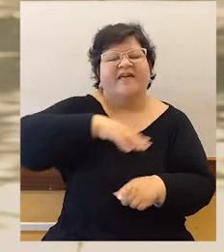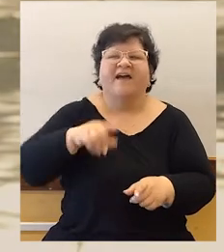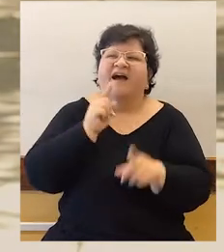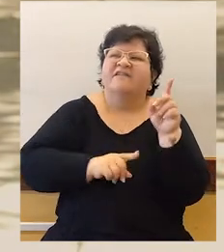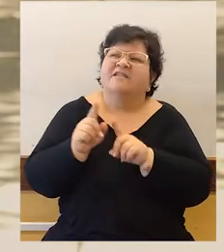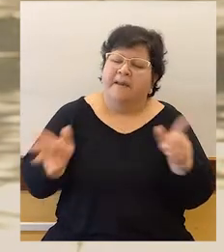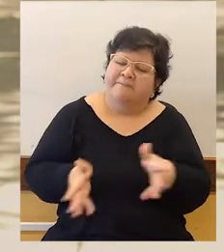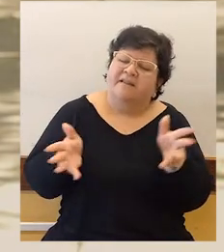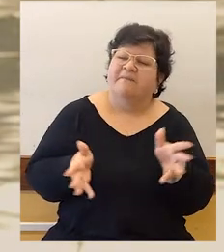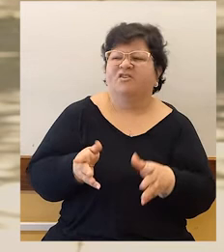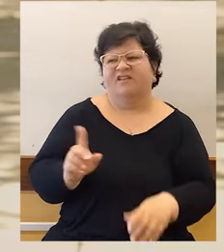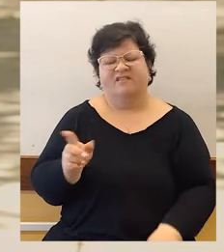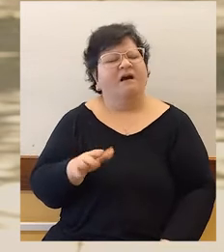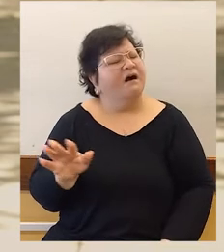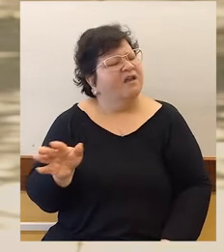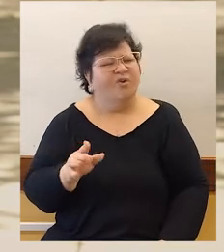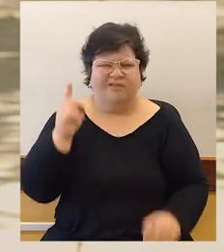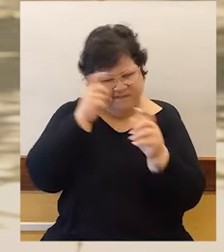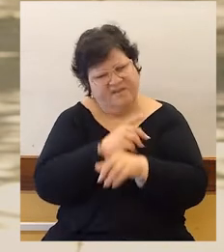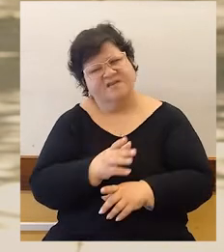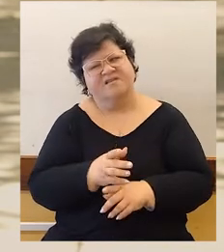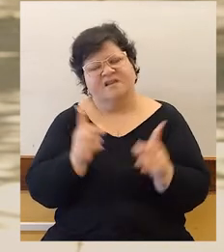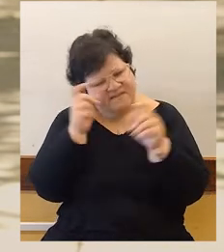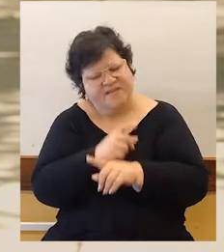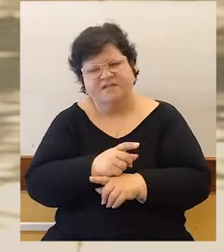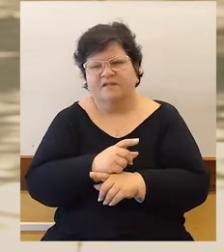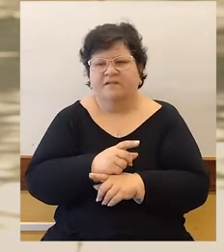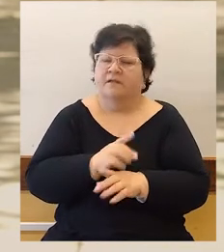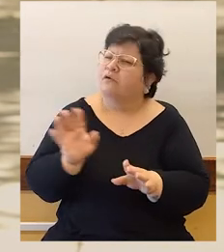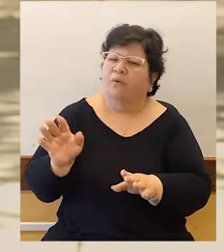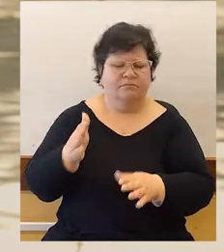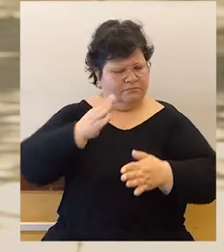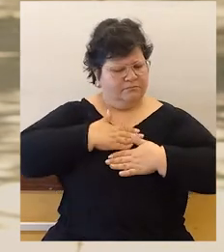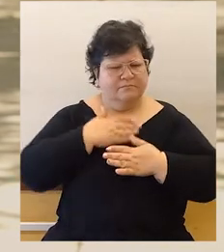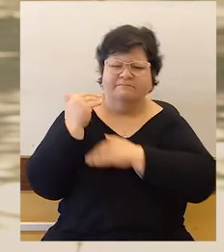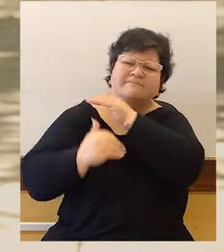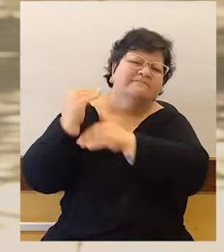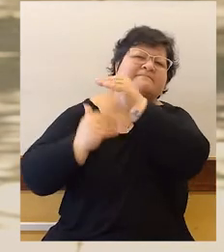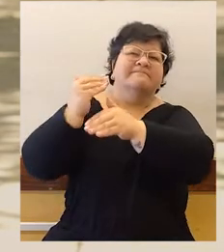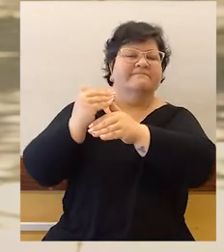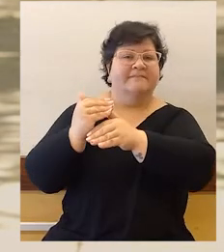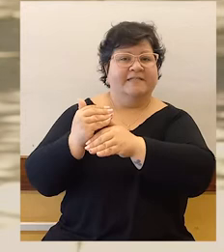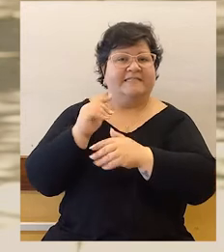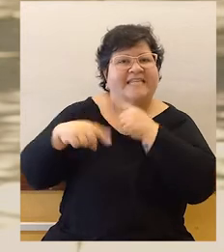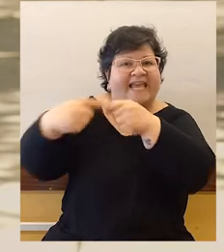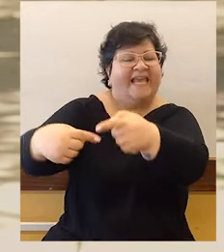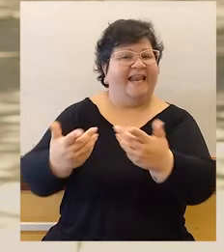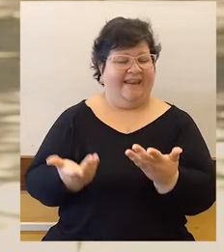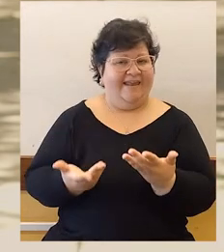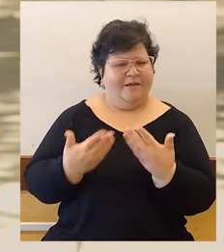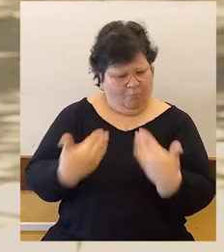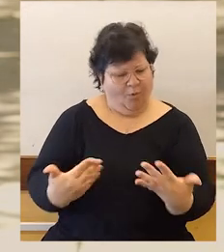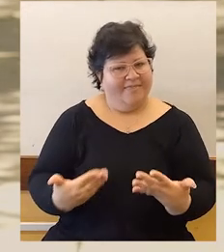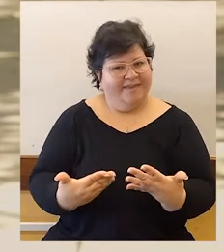emprendimiento de que no lo vas a lograr y que es uno el que tiene que ir para adelante, que si uno tiene la convicción de que lo puede lograr, lo va a hacer. Y hay